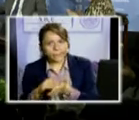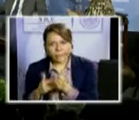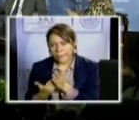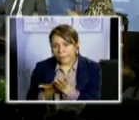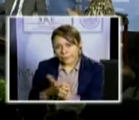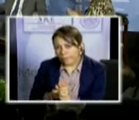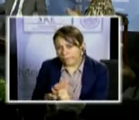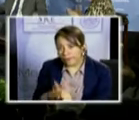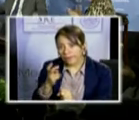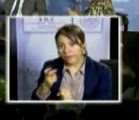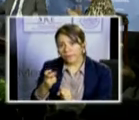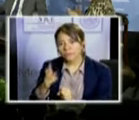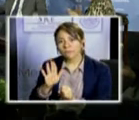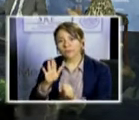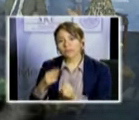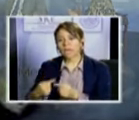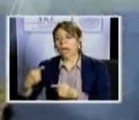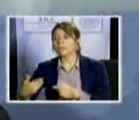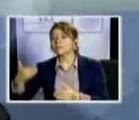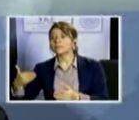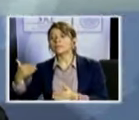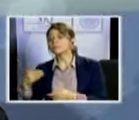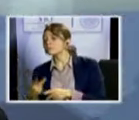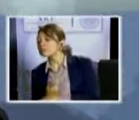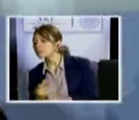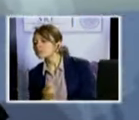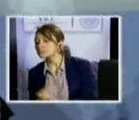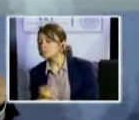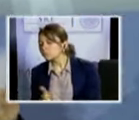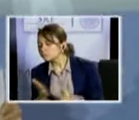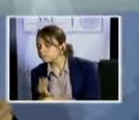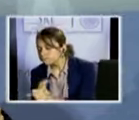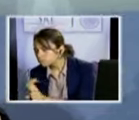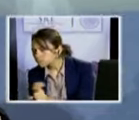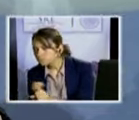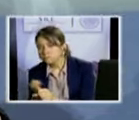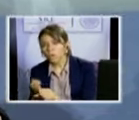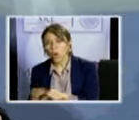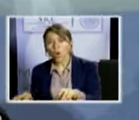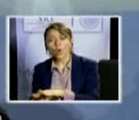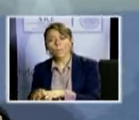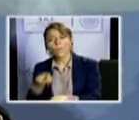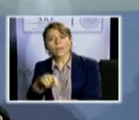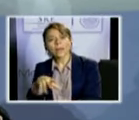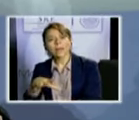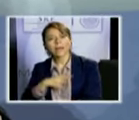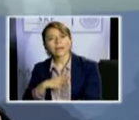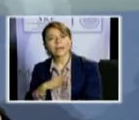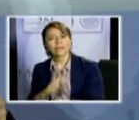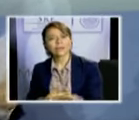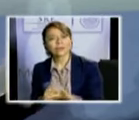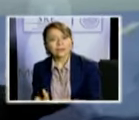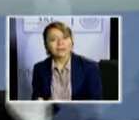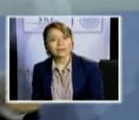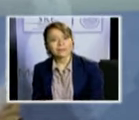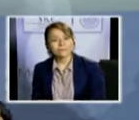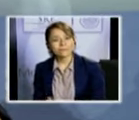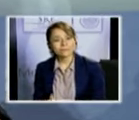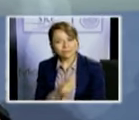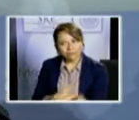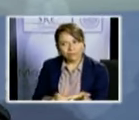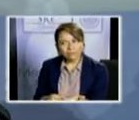en este caso al Estado mexicano y a otros estados, la rectoría de este tema, para luego poder